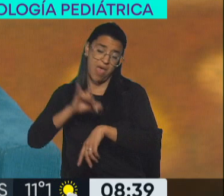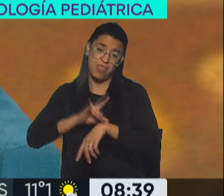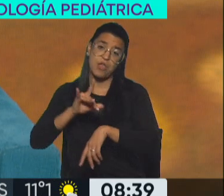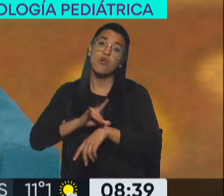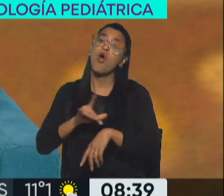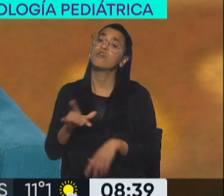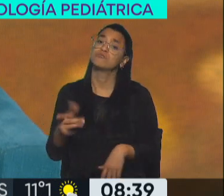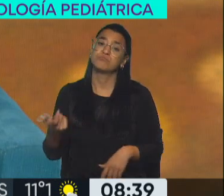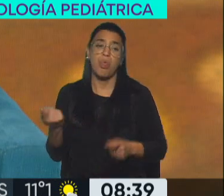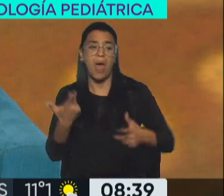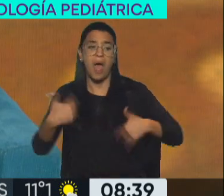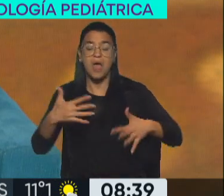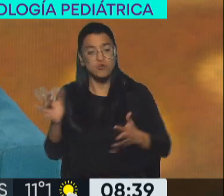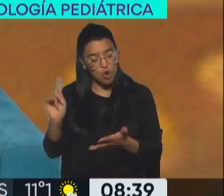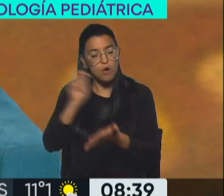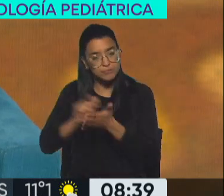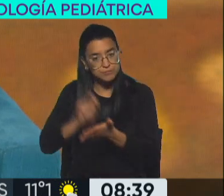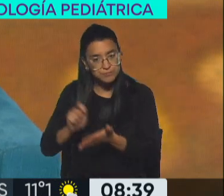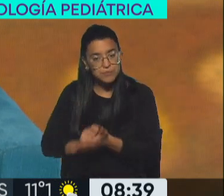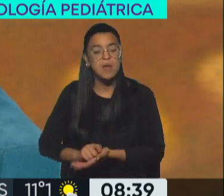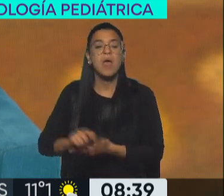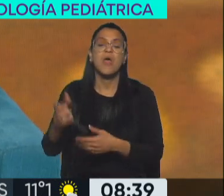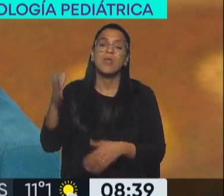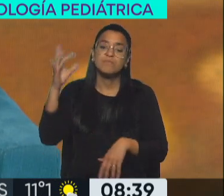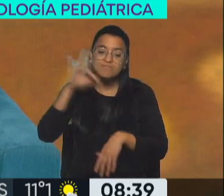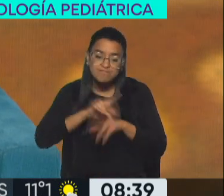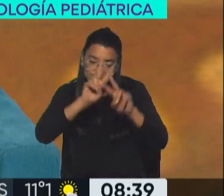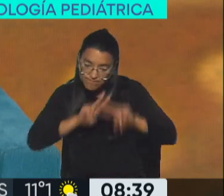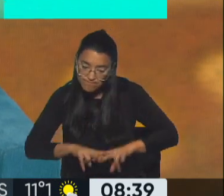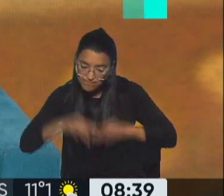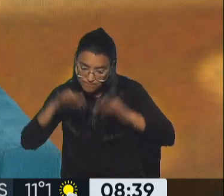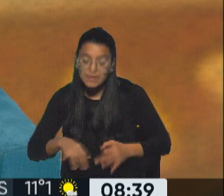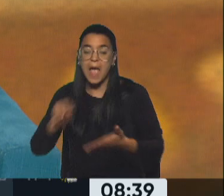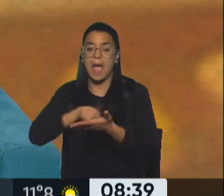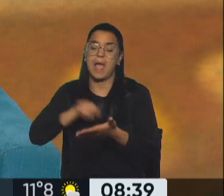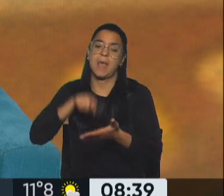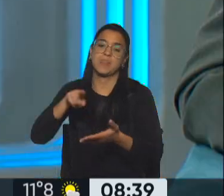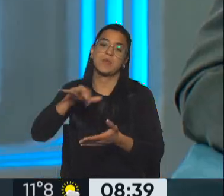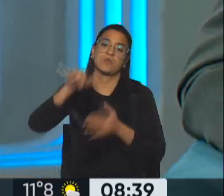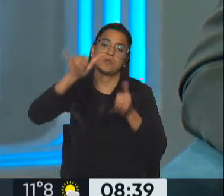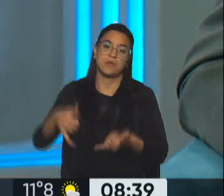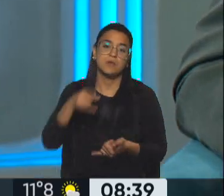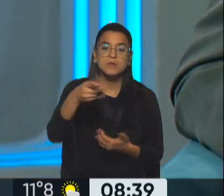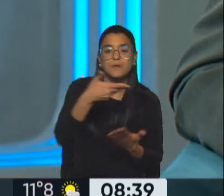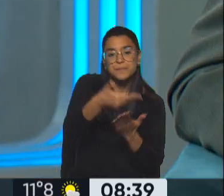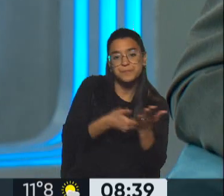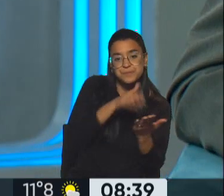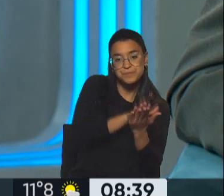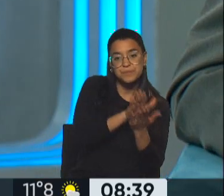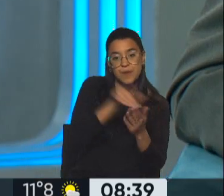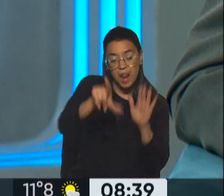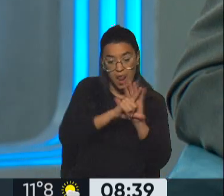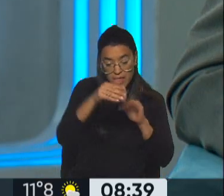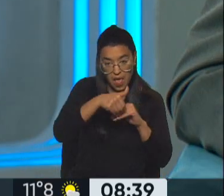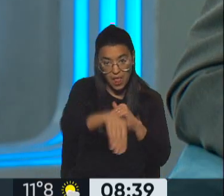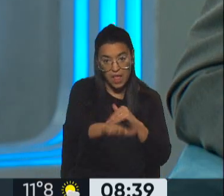cuenta de un diagnóstico, de un mail, etcétera, etcétera, para prescribir ese antibiótico. ¿Eso es lo que va a tener que tener la receta a partir de esta ley? Es,